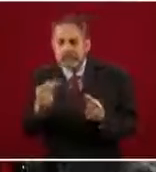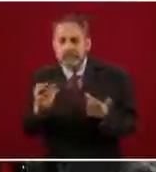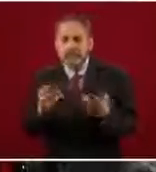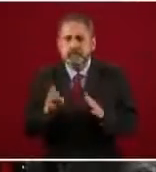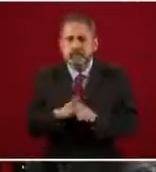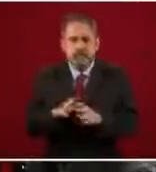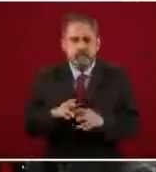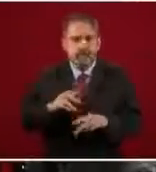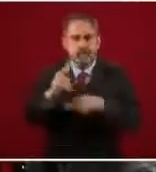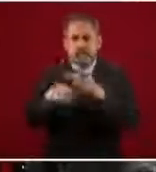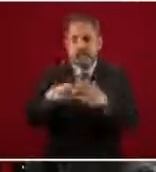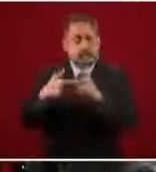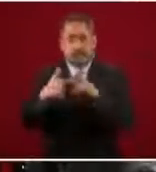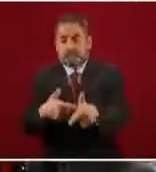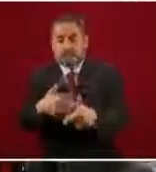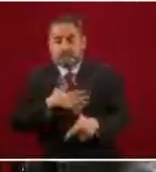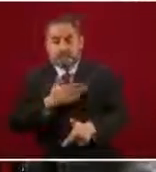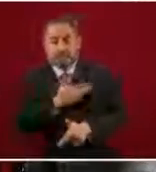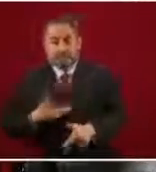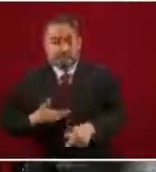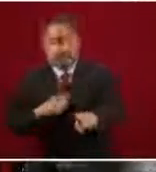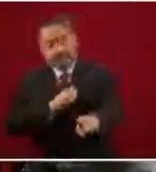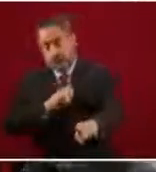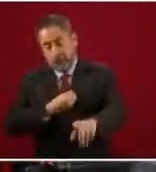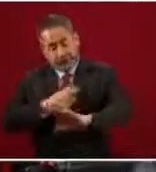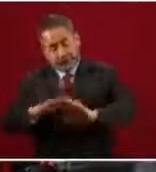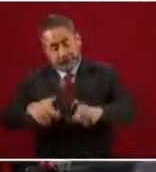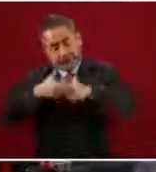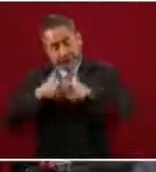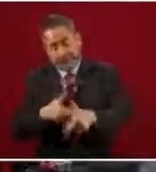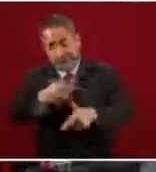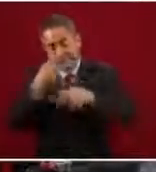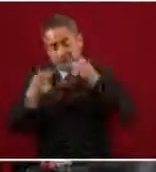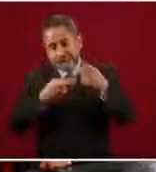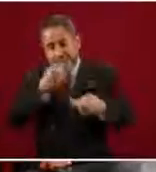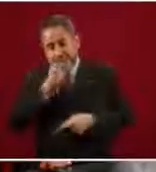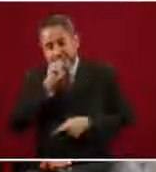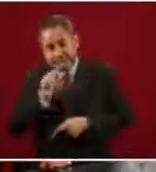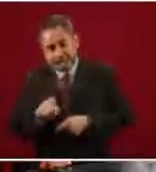tenemos. Y la voy a seguir dando, ¿eh? O sea, te vas a aguantar, sí, porque no voy a cambiar.